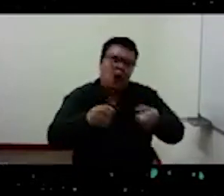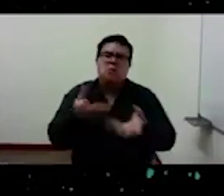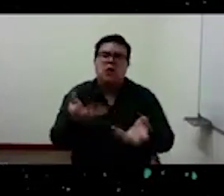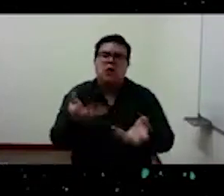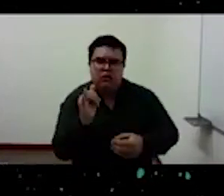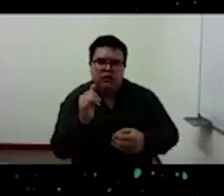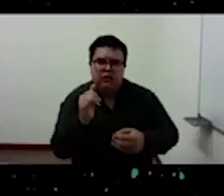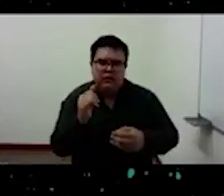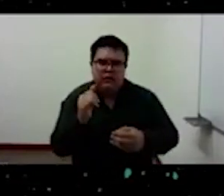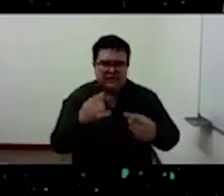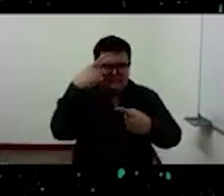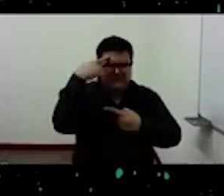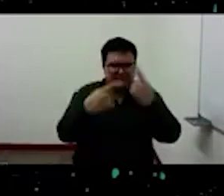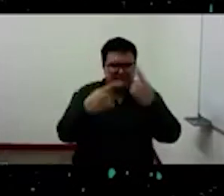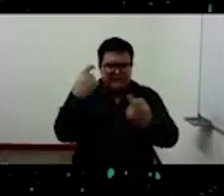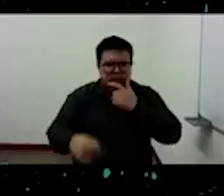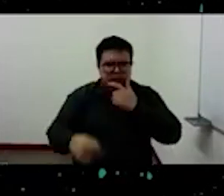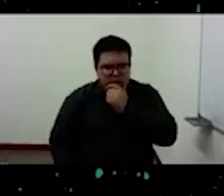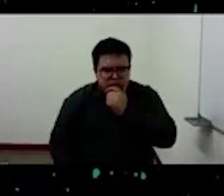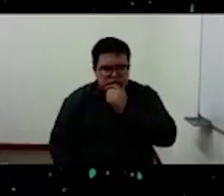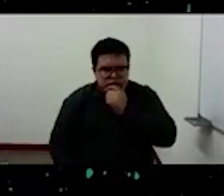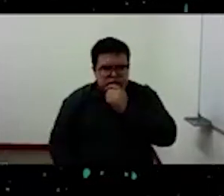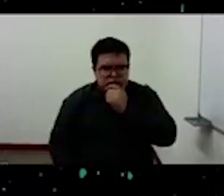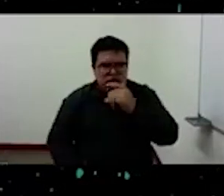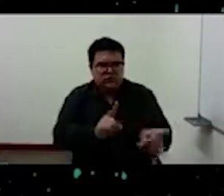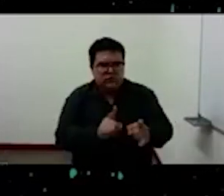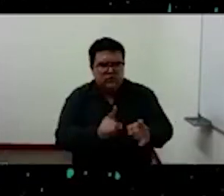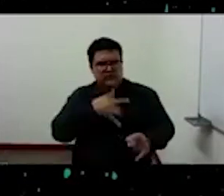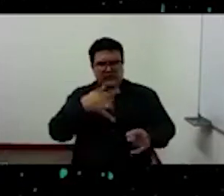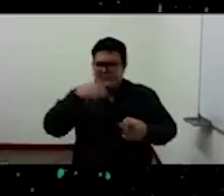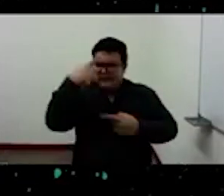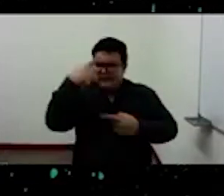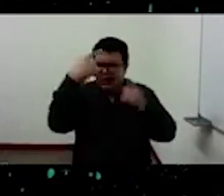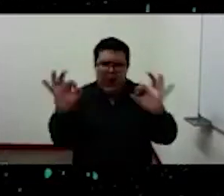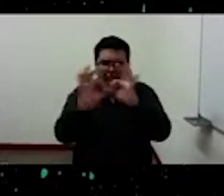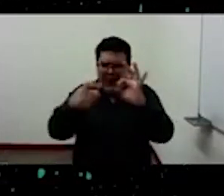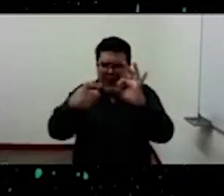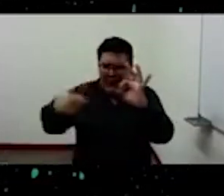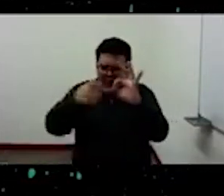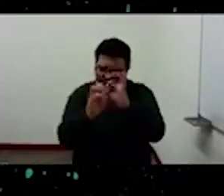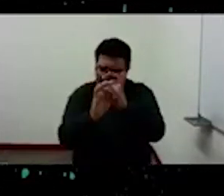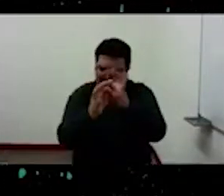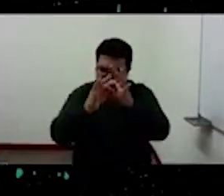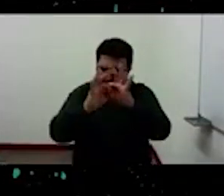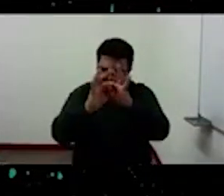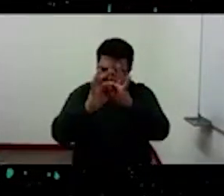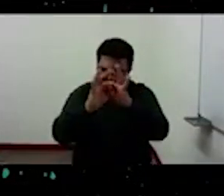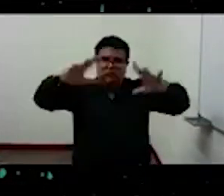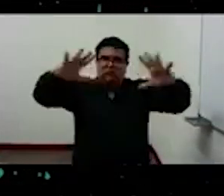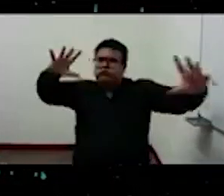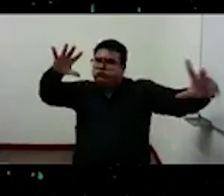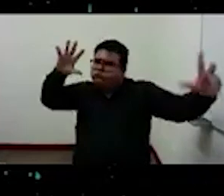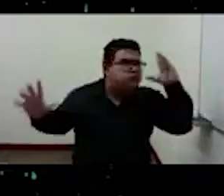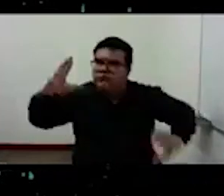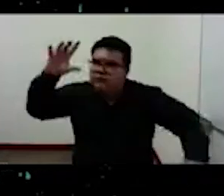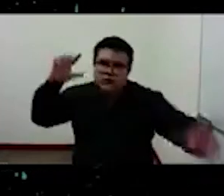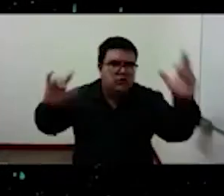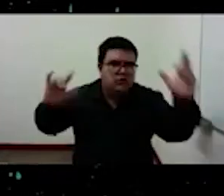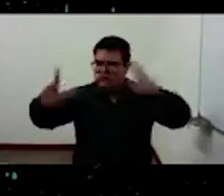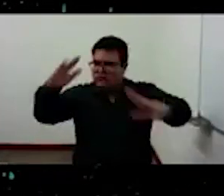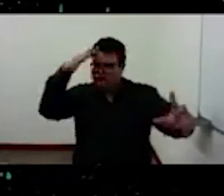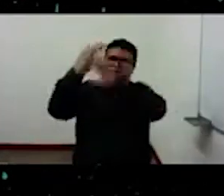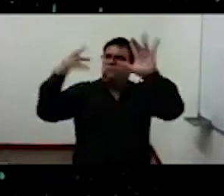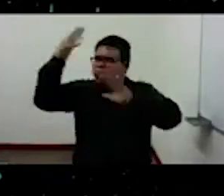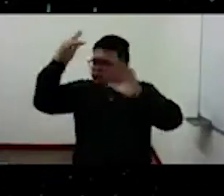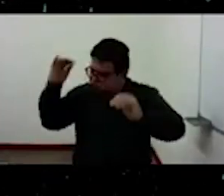que un pintor logre el salto del punto gris sobre sí mismo, la fórmula de Klee, depende la articulación del ritmo